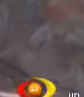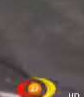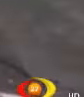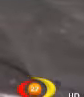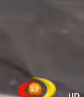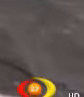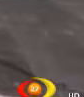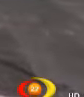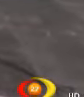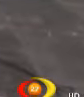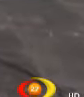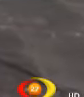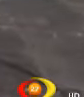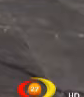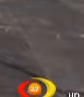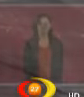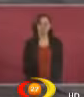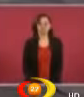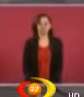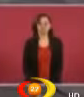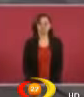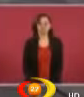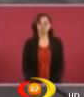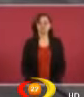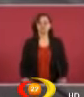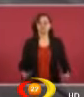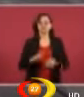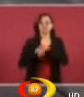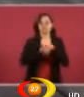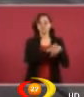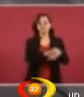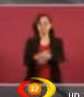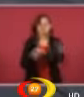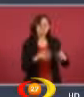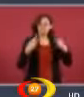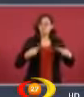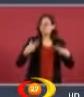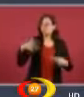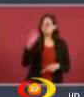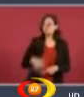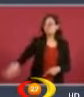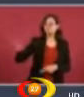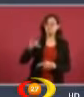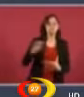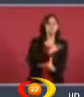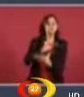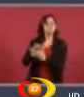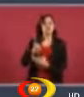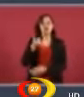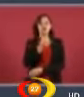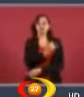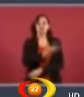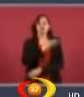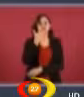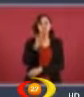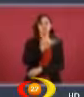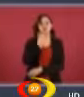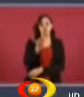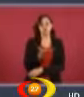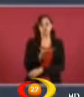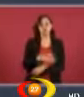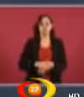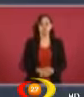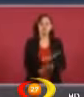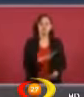el presidente andrés manuel lópez obrador emitió un mensaje en el zócalo de la ciudad de mexico a un año de asumir la máxima magistratura